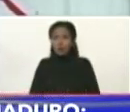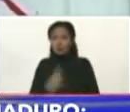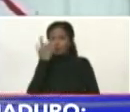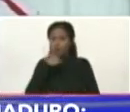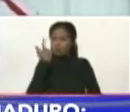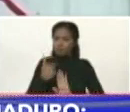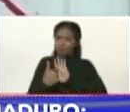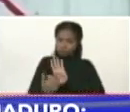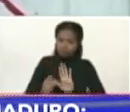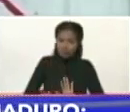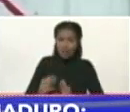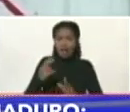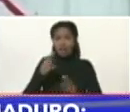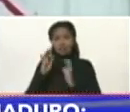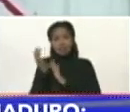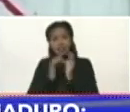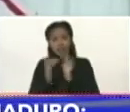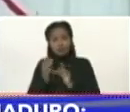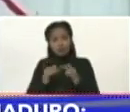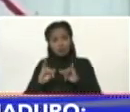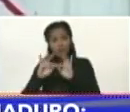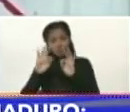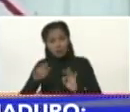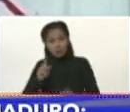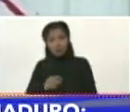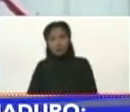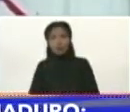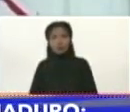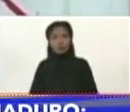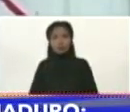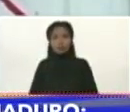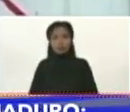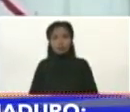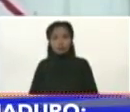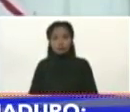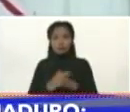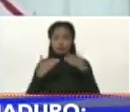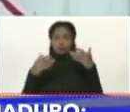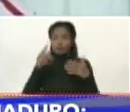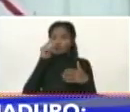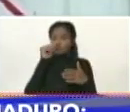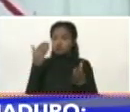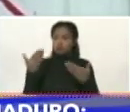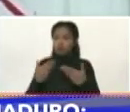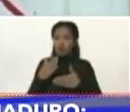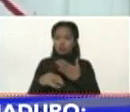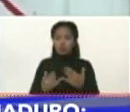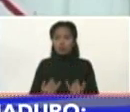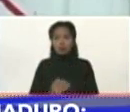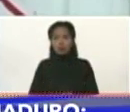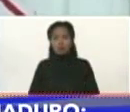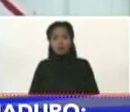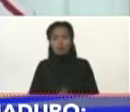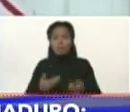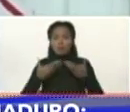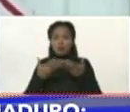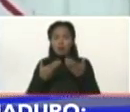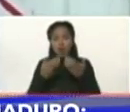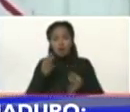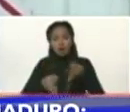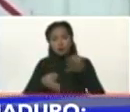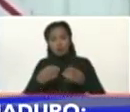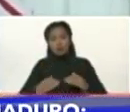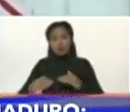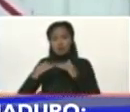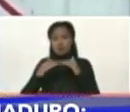de Cristo, el gran profeta, el gran hombre que vino a pregonar la justicia, la